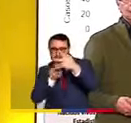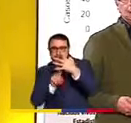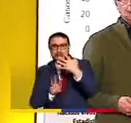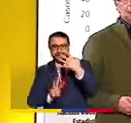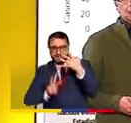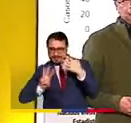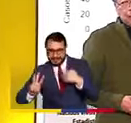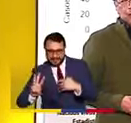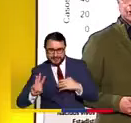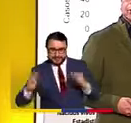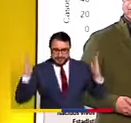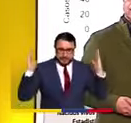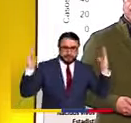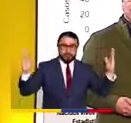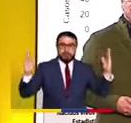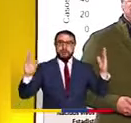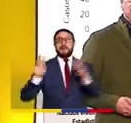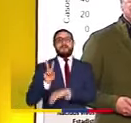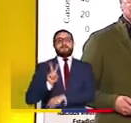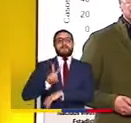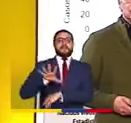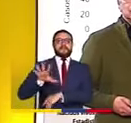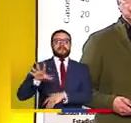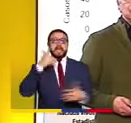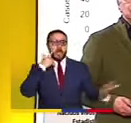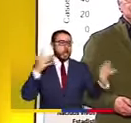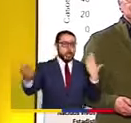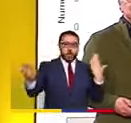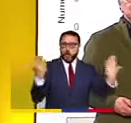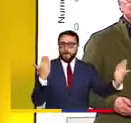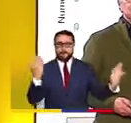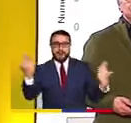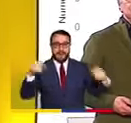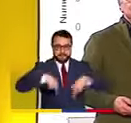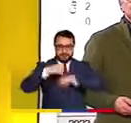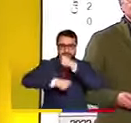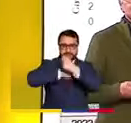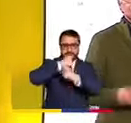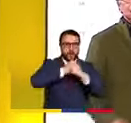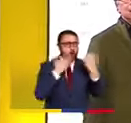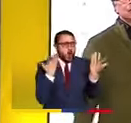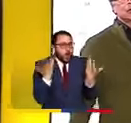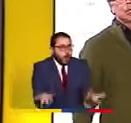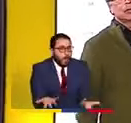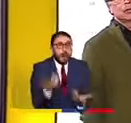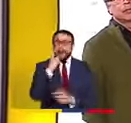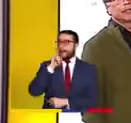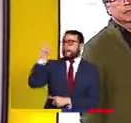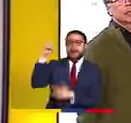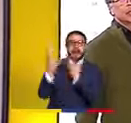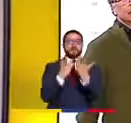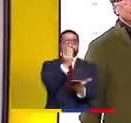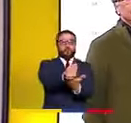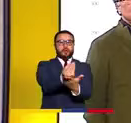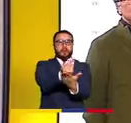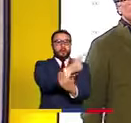33, 25 para comparar cómo nos está yendo en este año. Y este es el resultado.